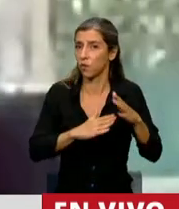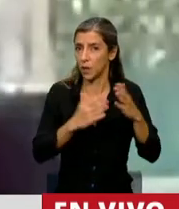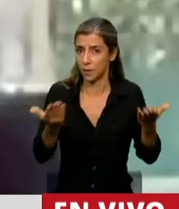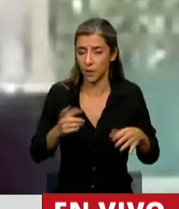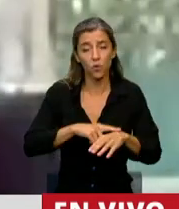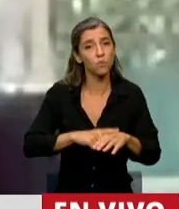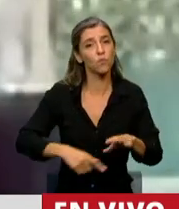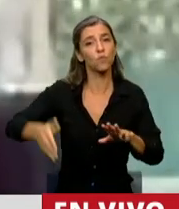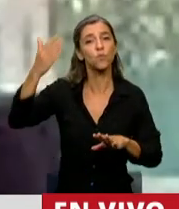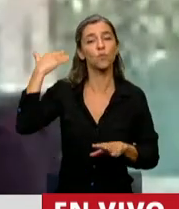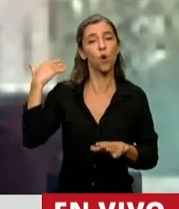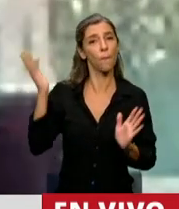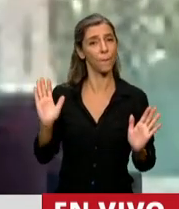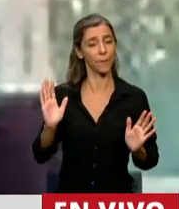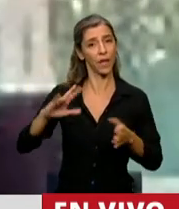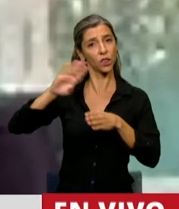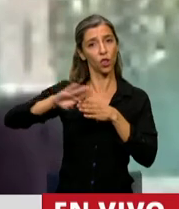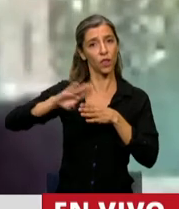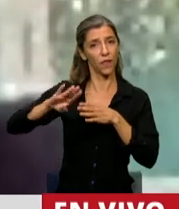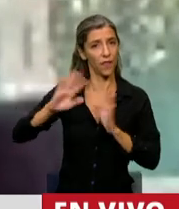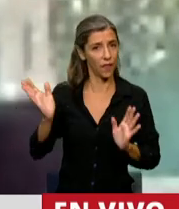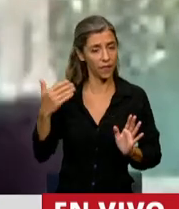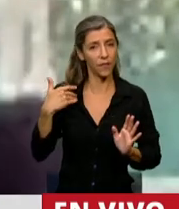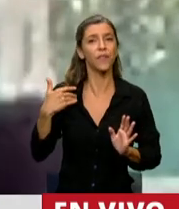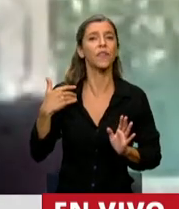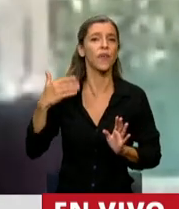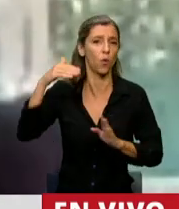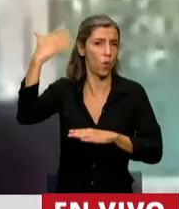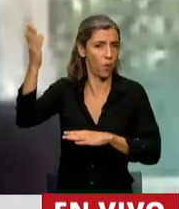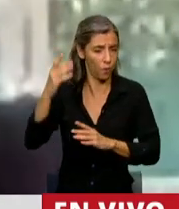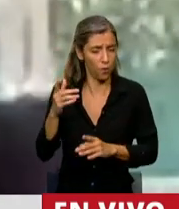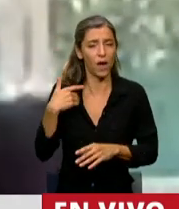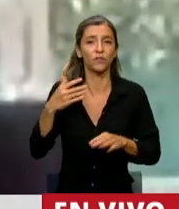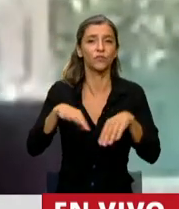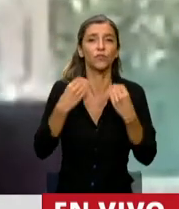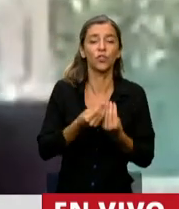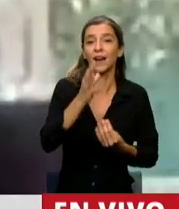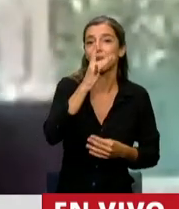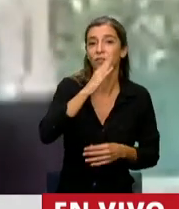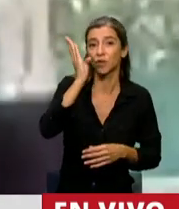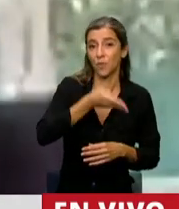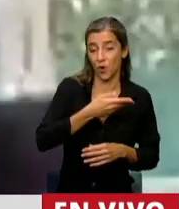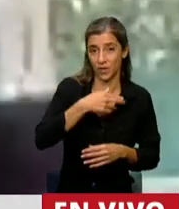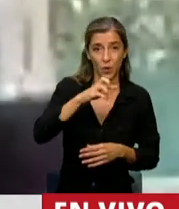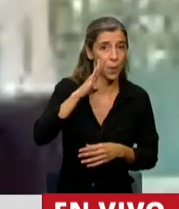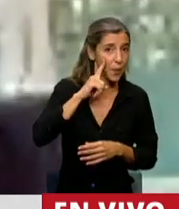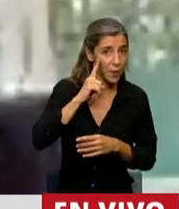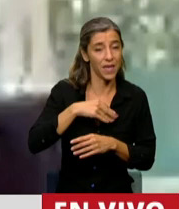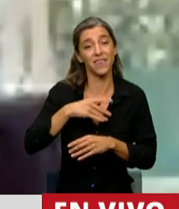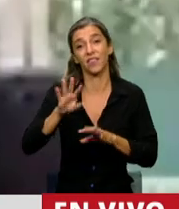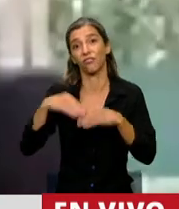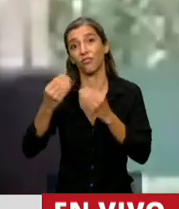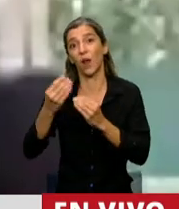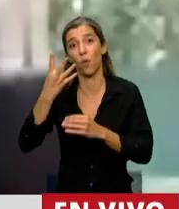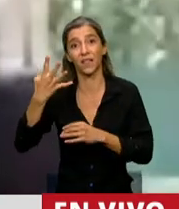proceso de endeudamiento que elevó el peso de la deuda externa del país de menos del 14% del PBI en 2015 al 45% en